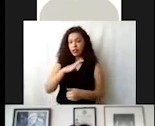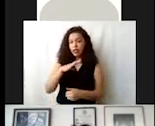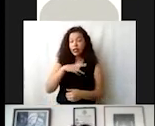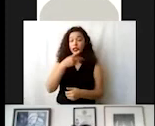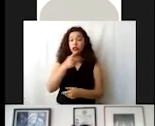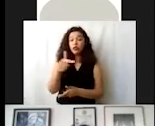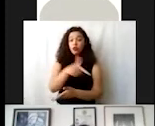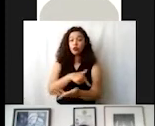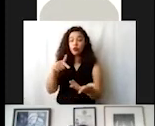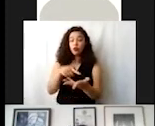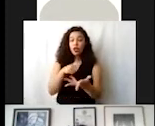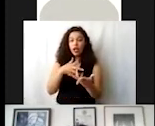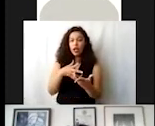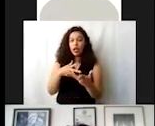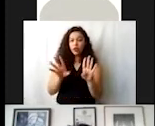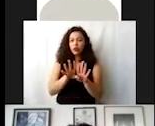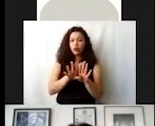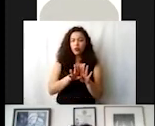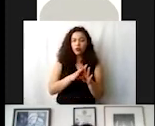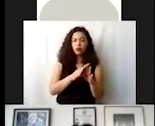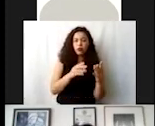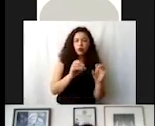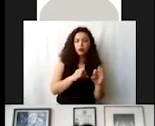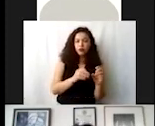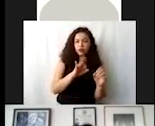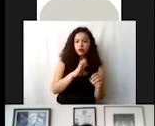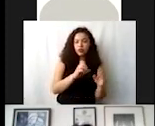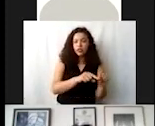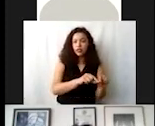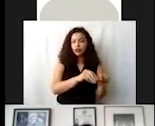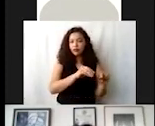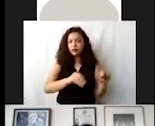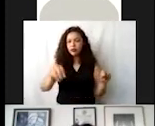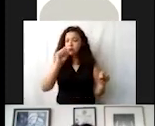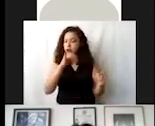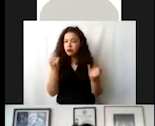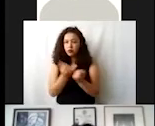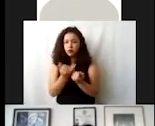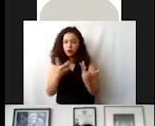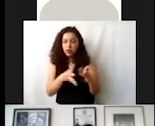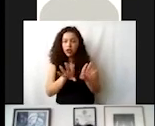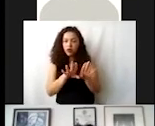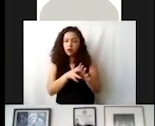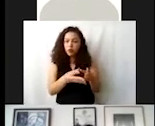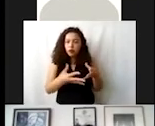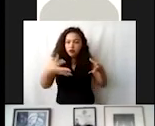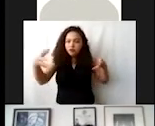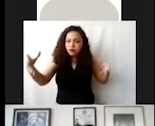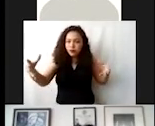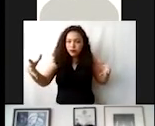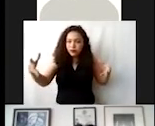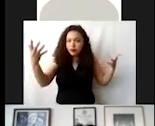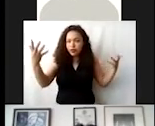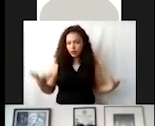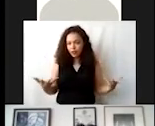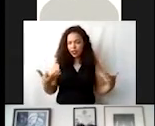domicilio, inclusive en tu automóvil, ¿no? Porque se extiende parte de esa